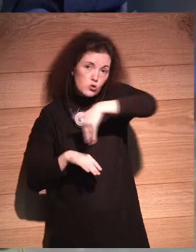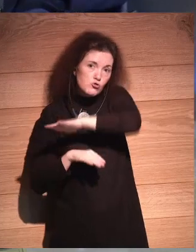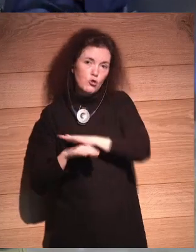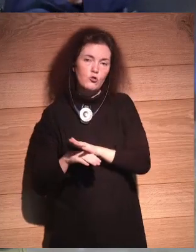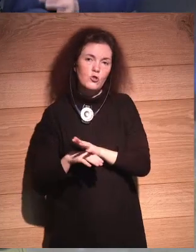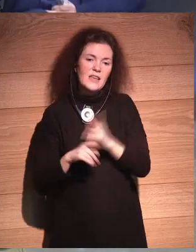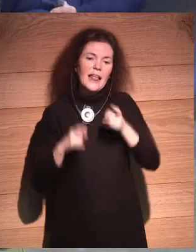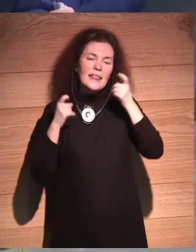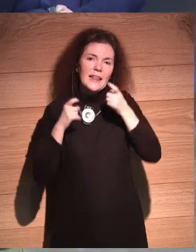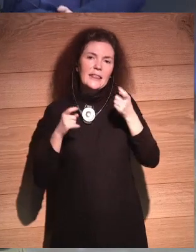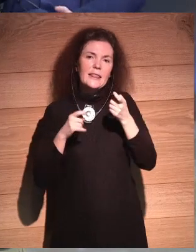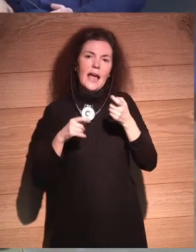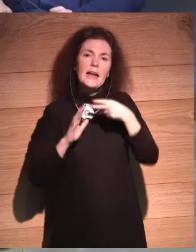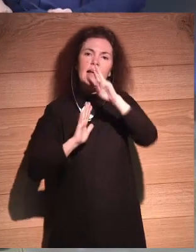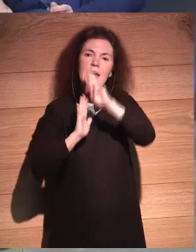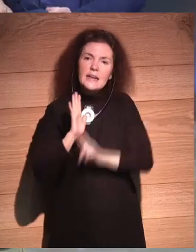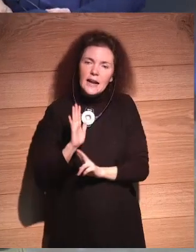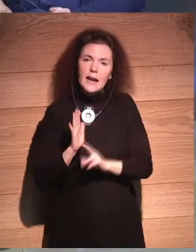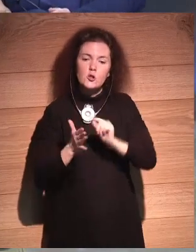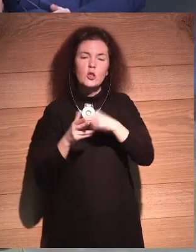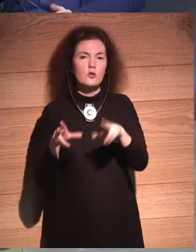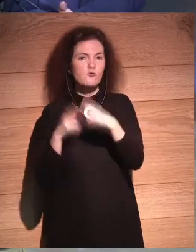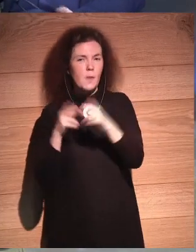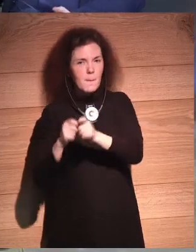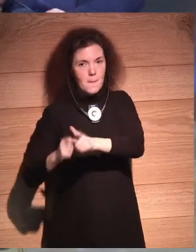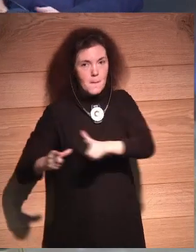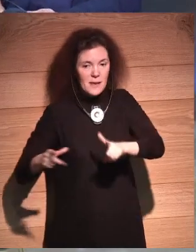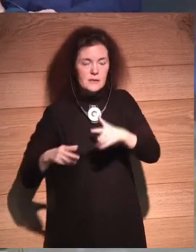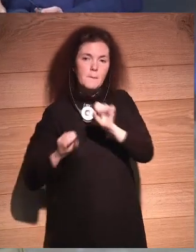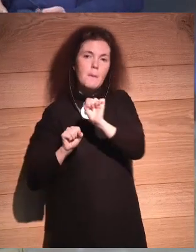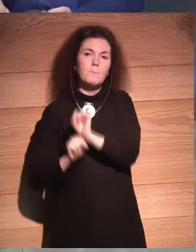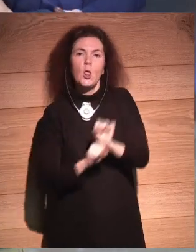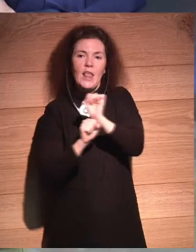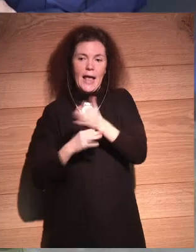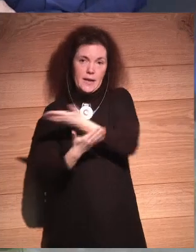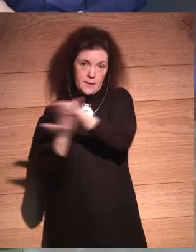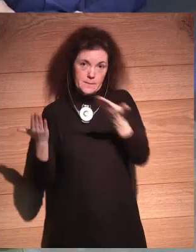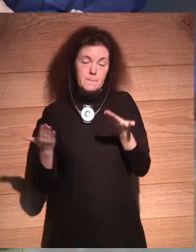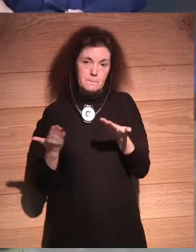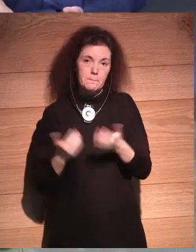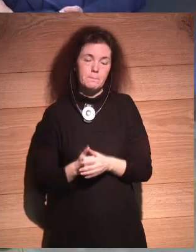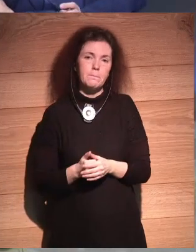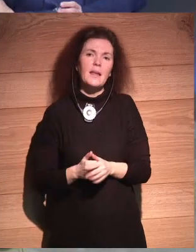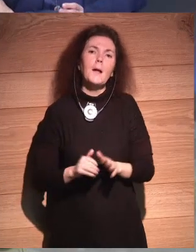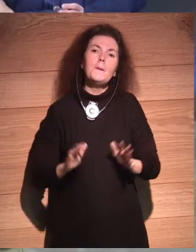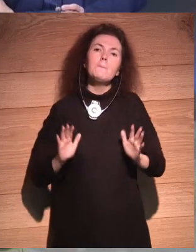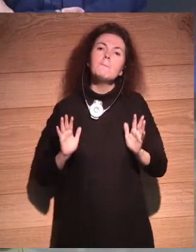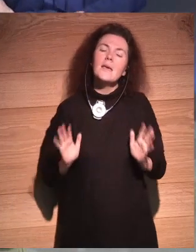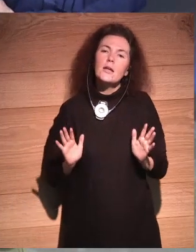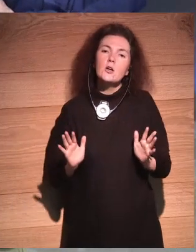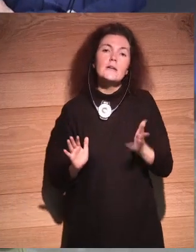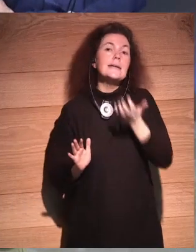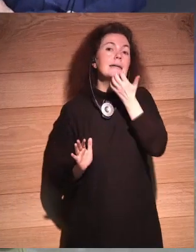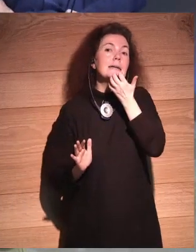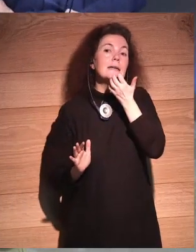intentar implementar reglas o contratos sociales que nos protejan. Pero si no